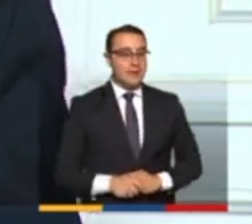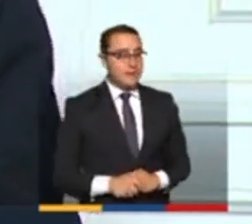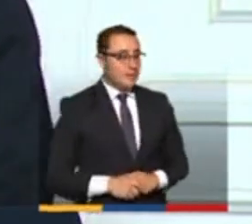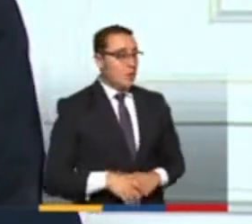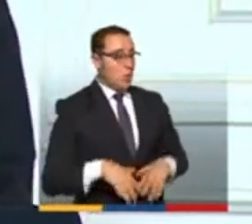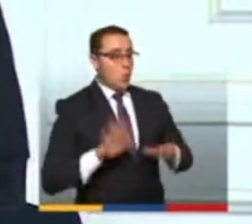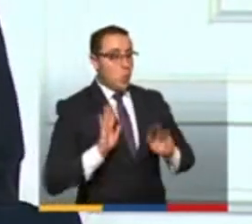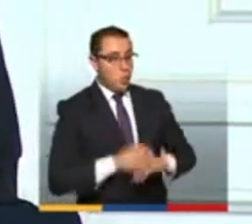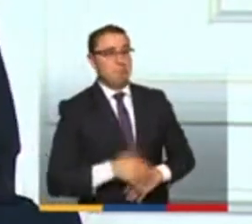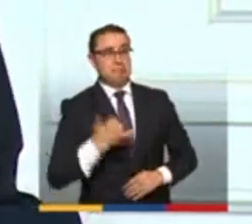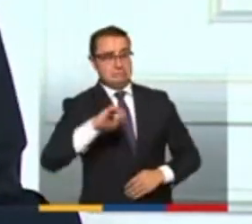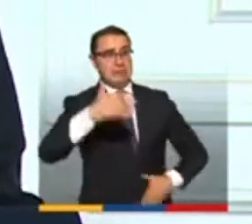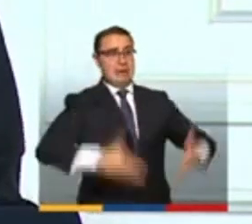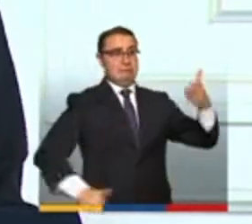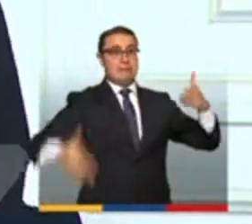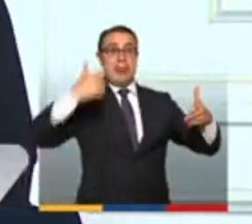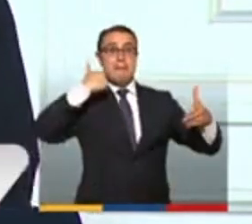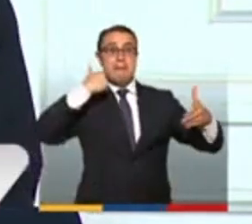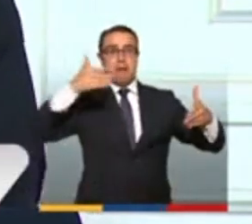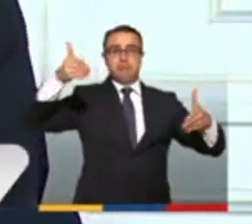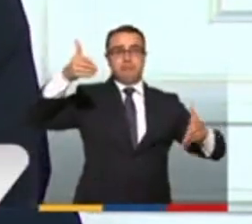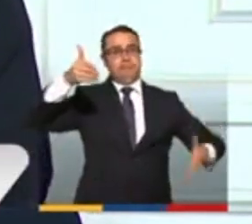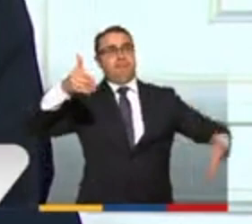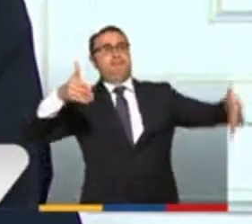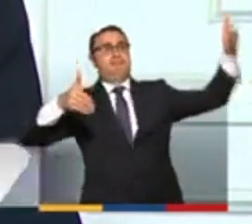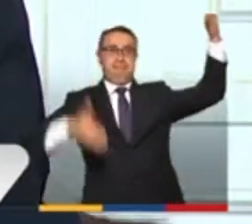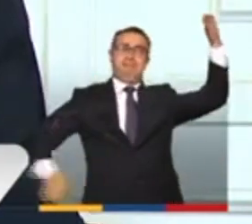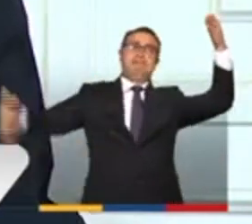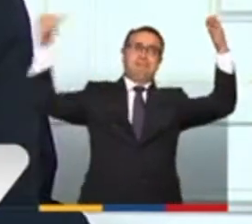Ya están más grandes que el papá.